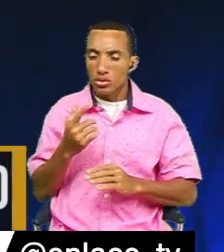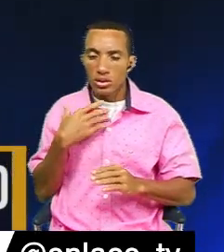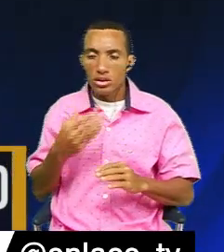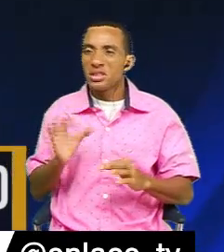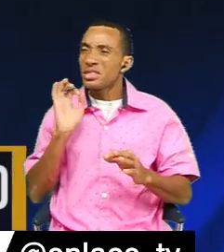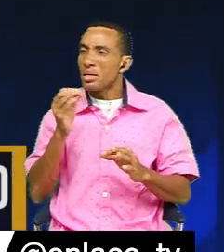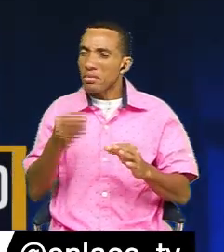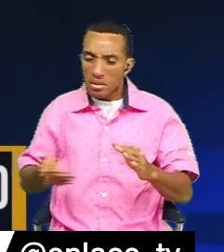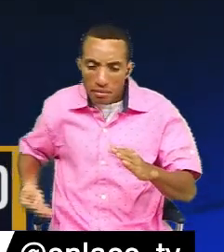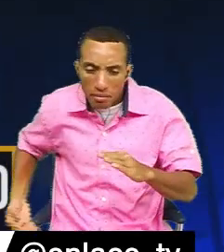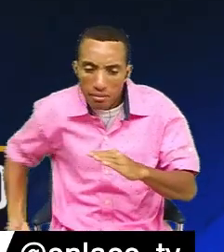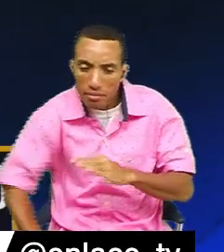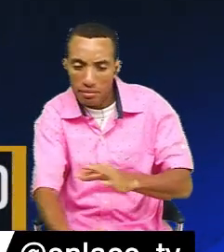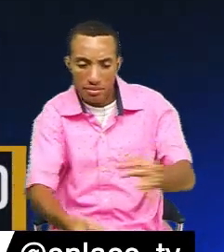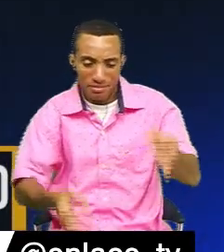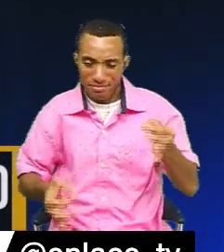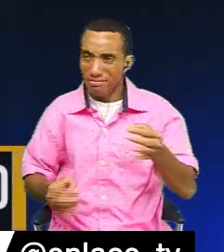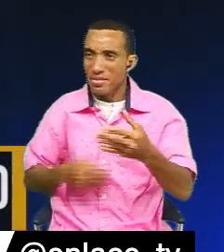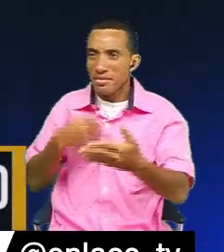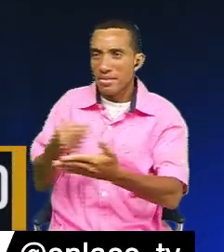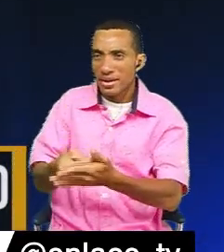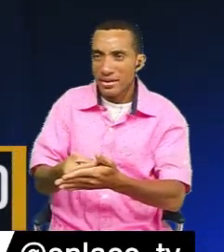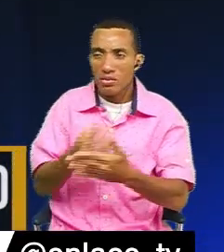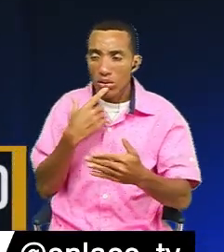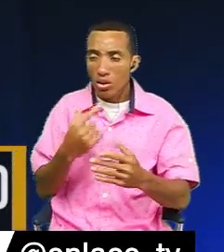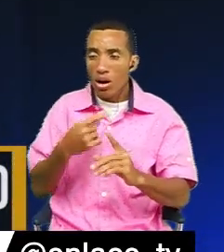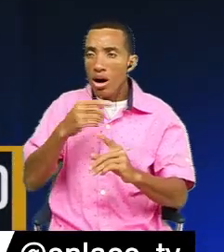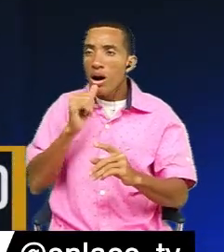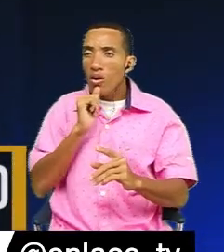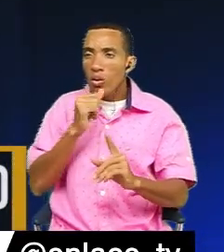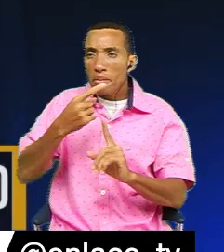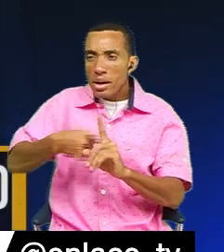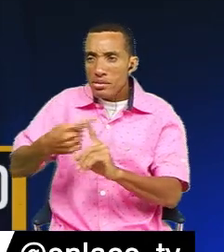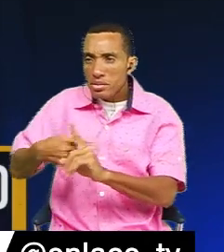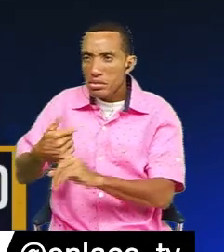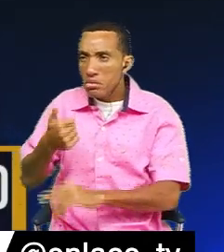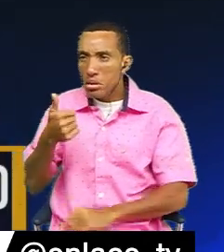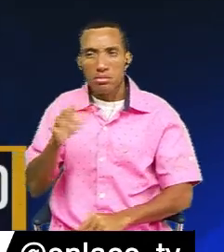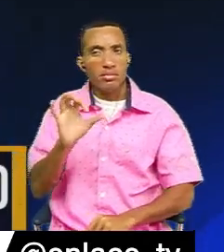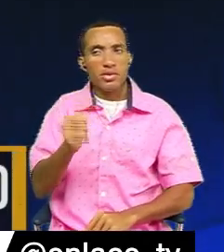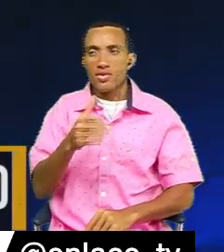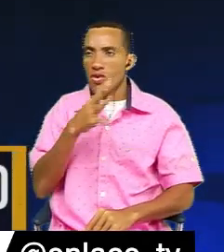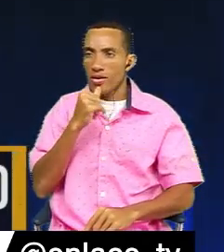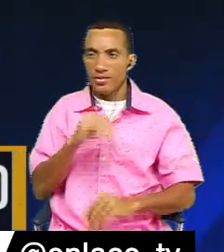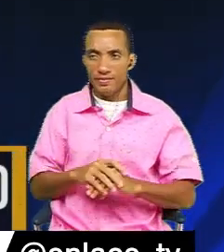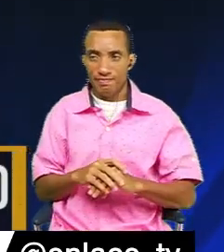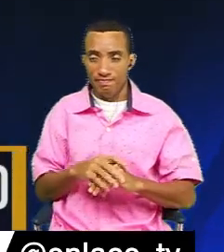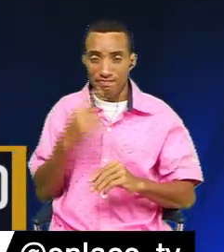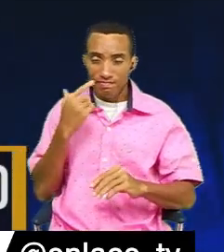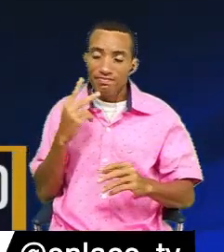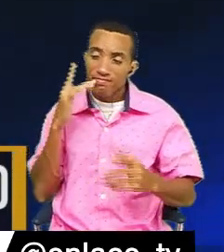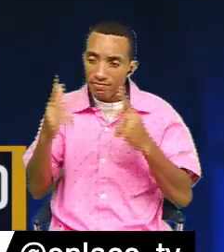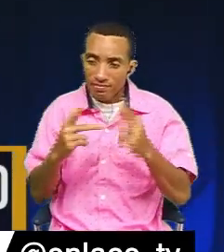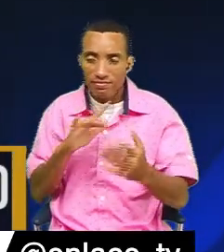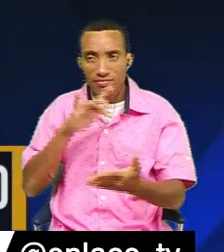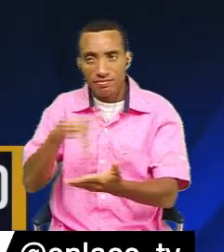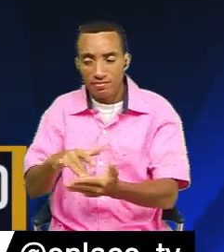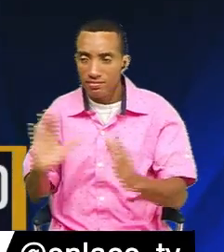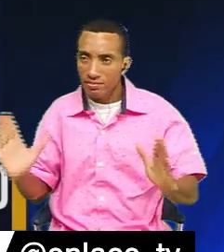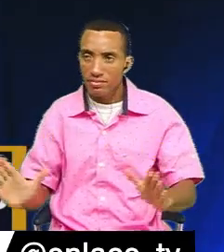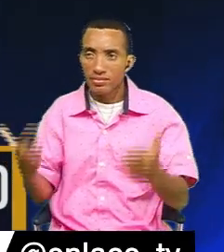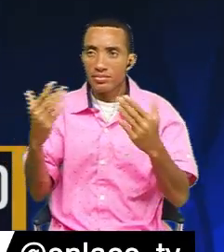esta comunidad no recibe desde hace meses un servicio óptimo de agua potable. Solicitan visita al sector para mejorar esta situación. No hay